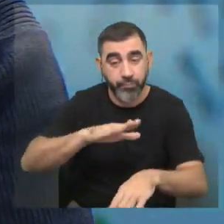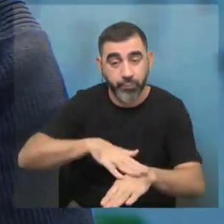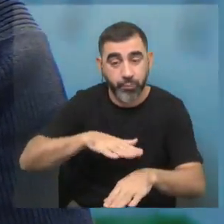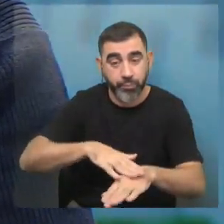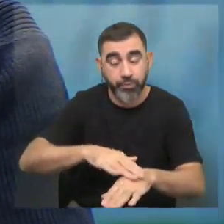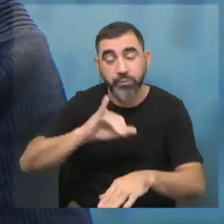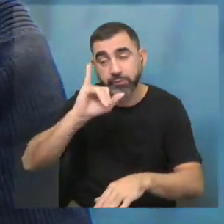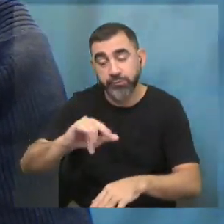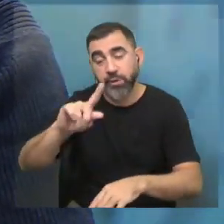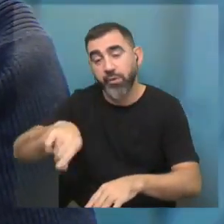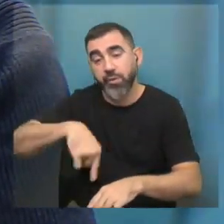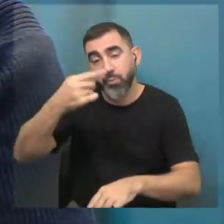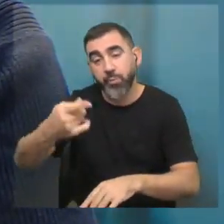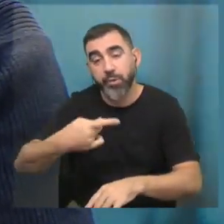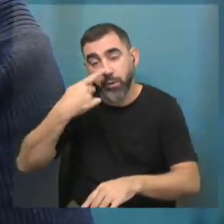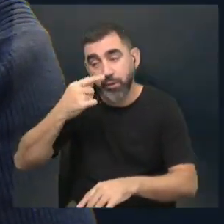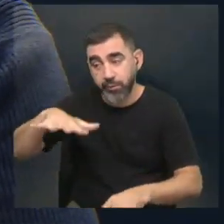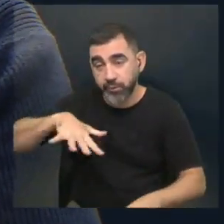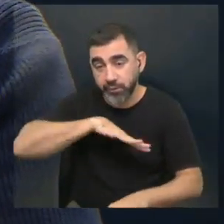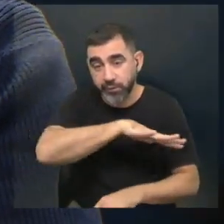especialmente.